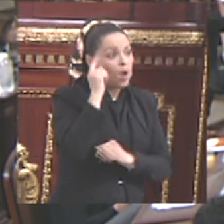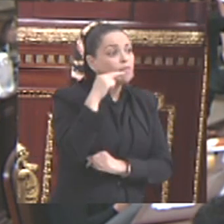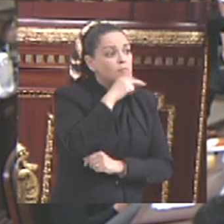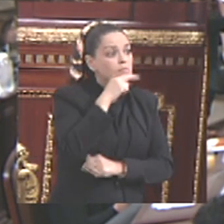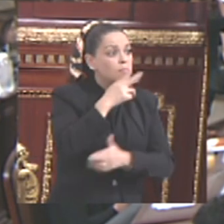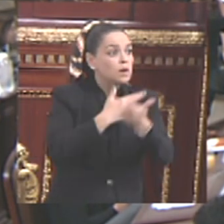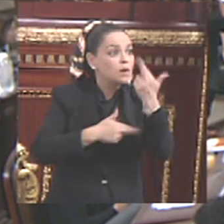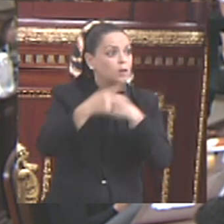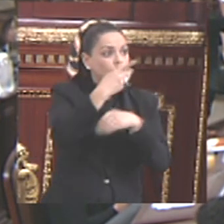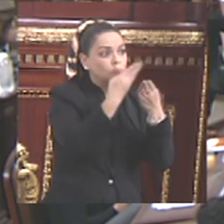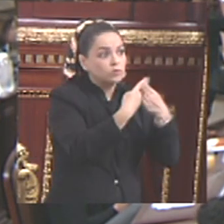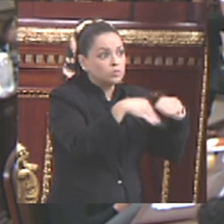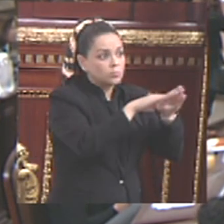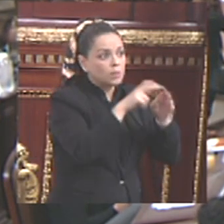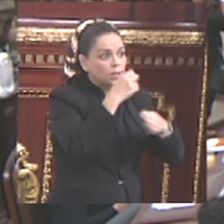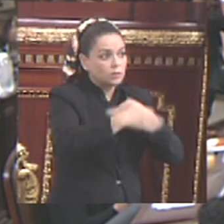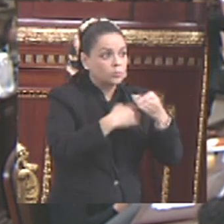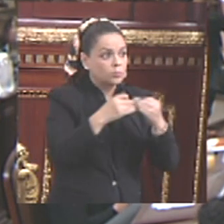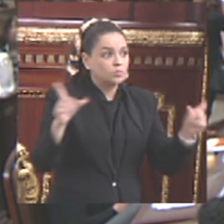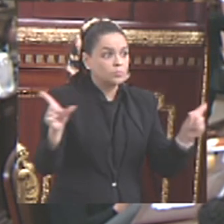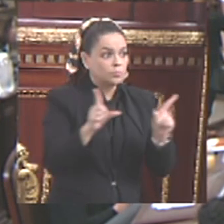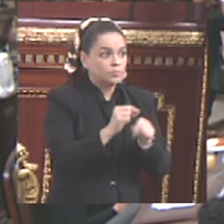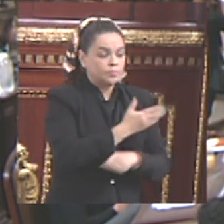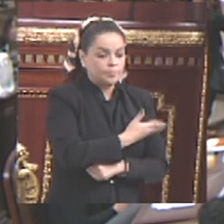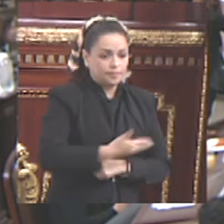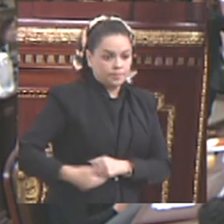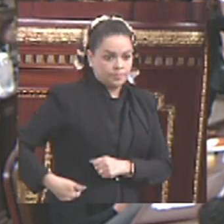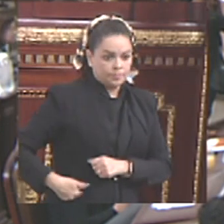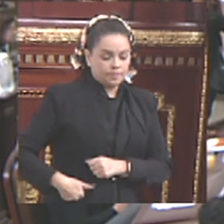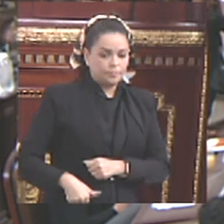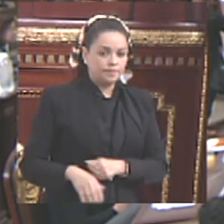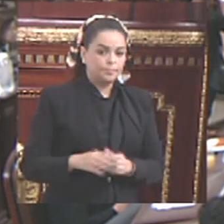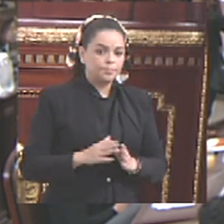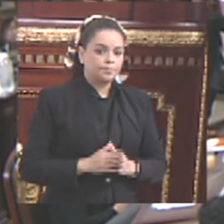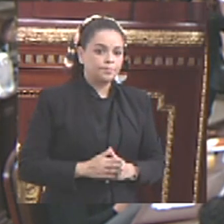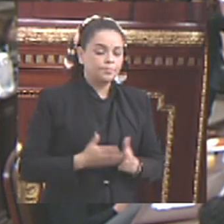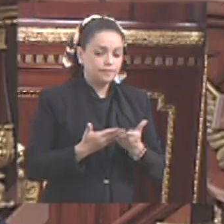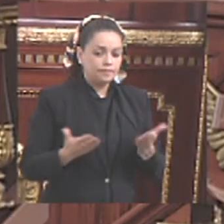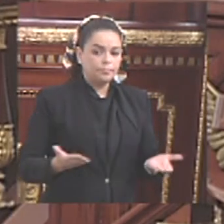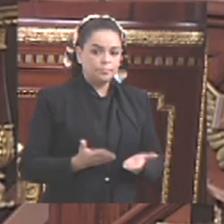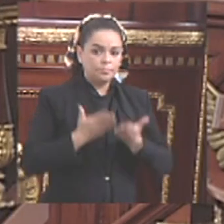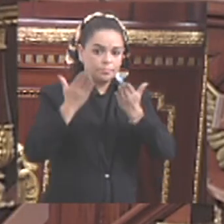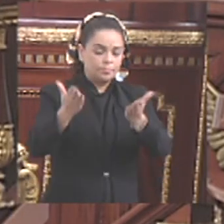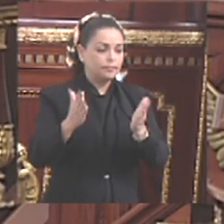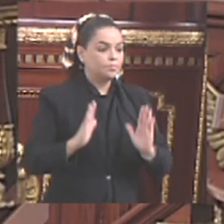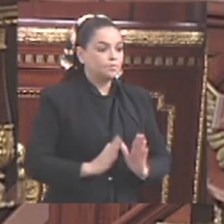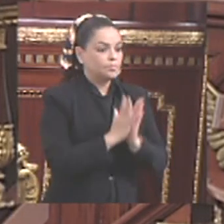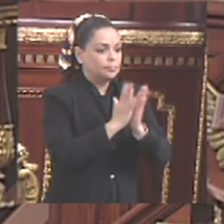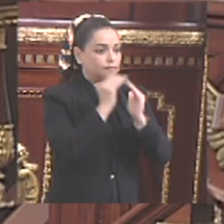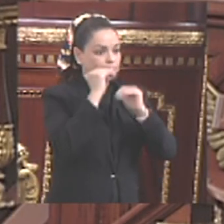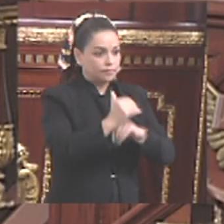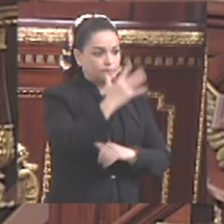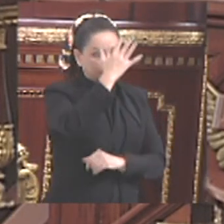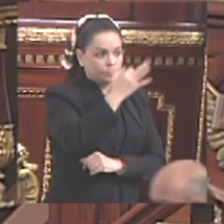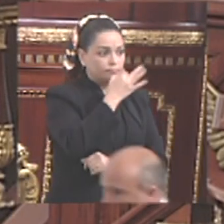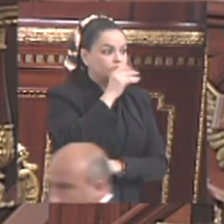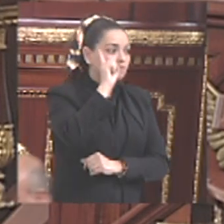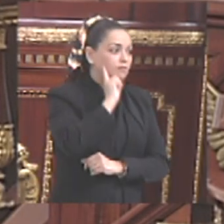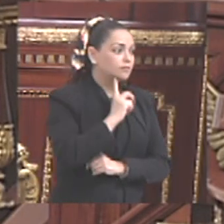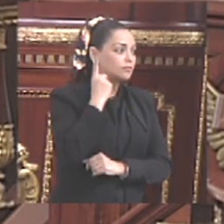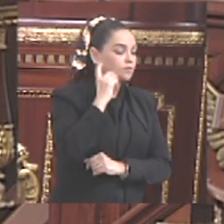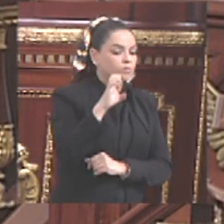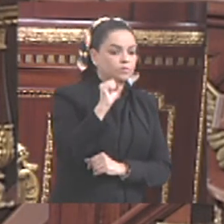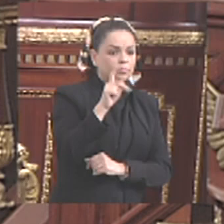Es cuanto, diputada presidenta. Gracias, diputado. Se concede el uso de la palabra hasta por 5 minutos a la diputada Esperanza